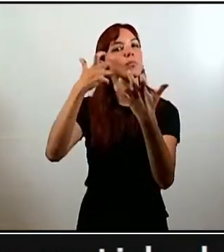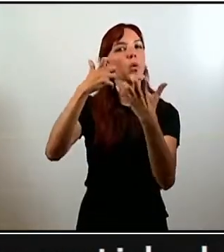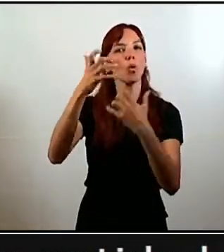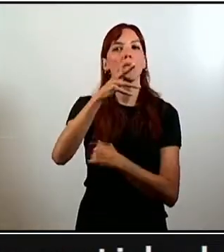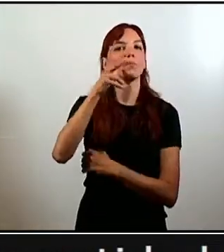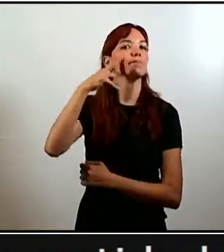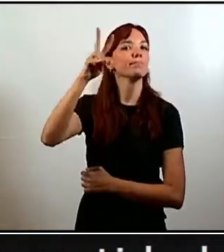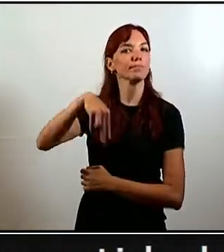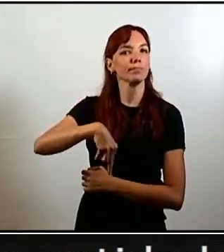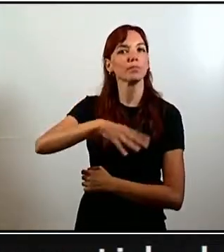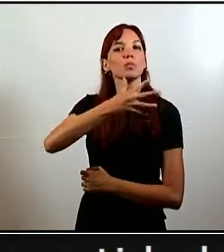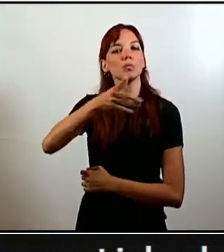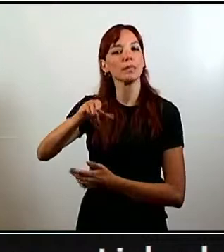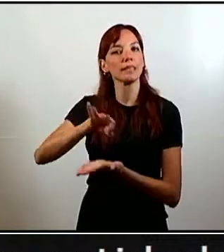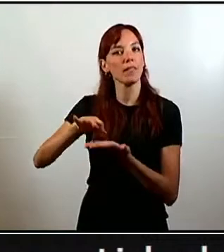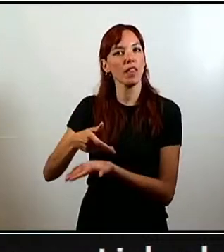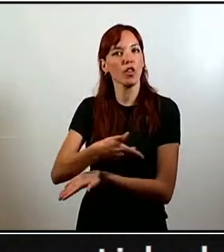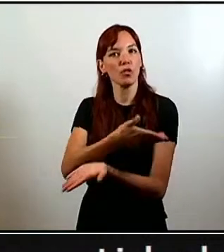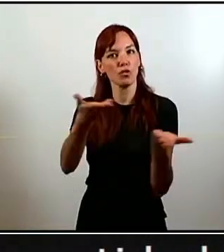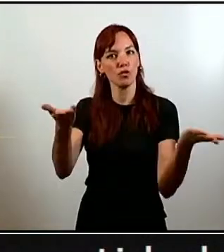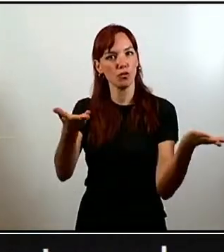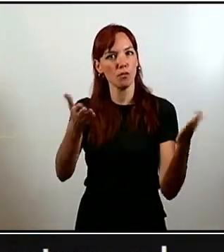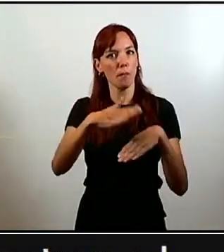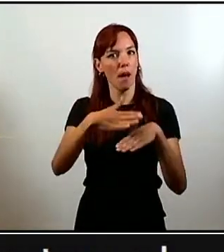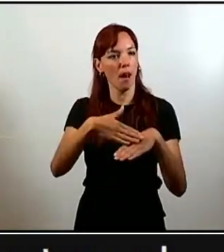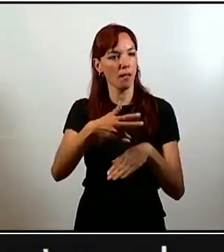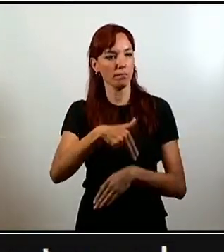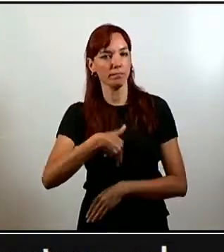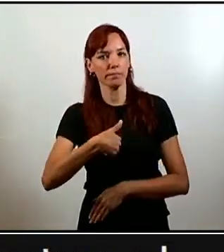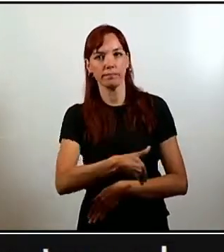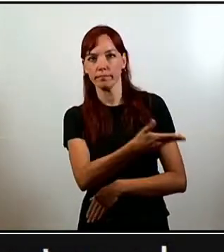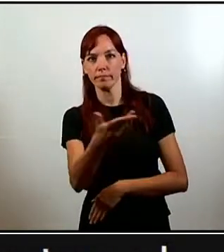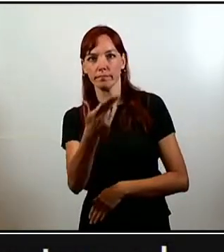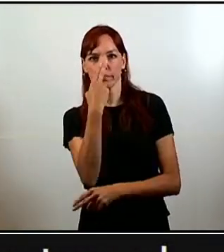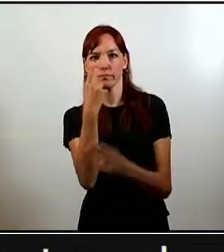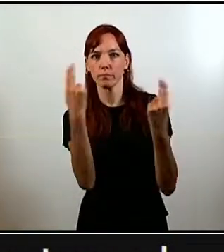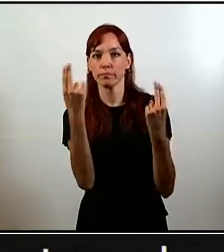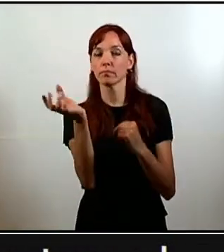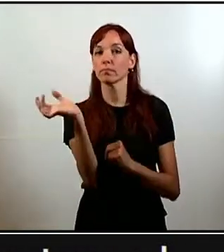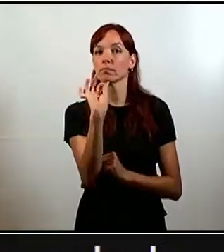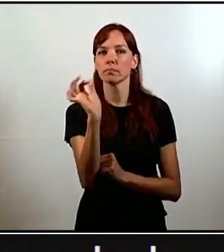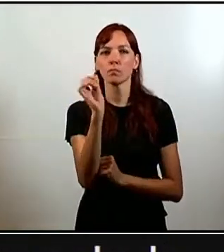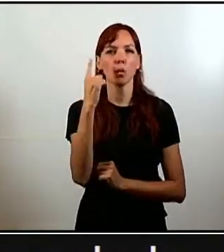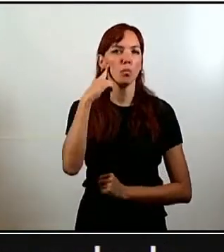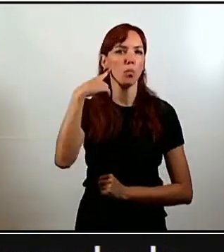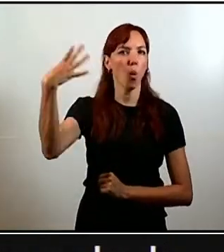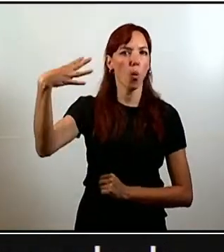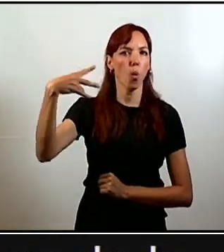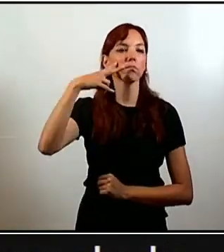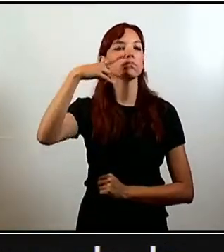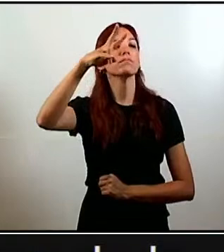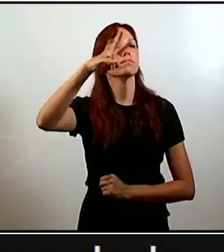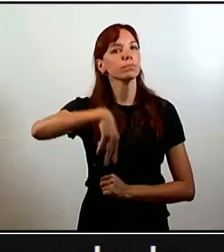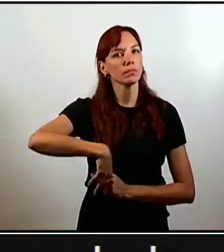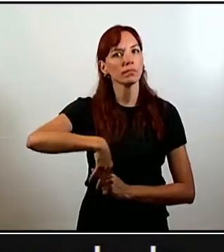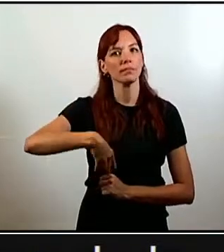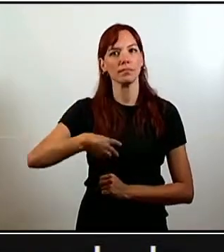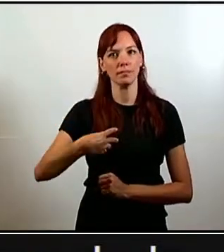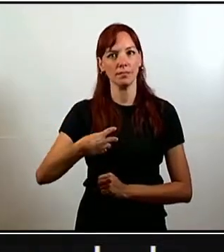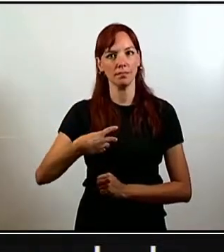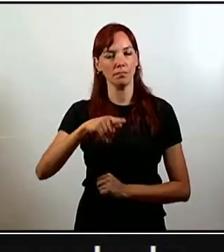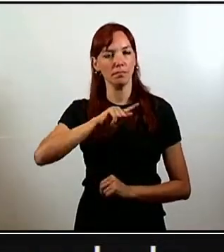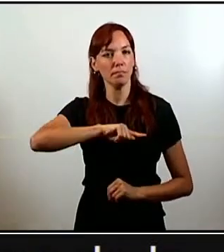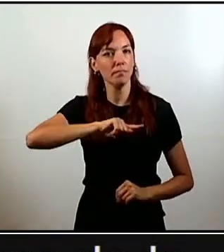prestan al interés general y, por supuesto, también en pos de la proyección de la imagen y de los valores de nuestra